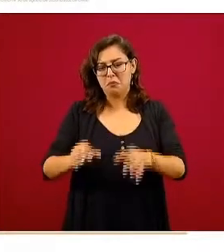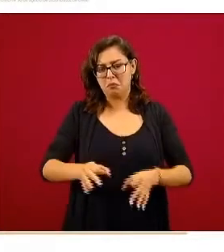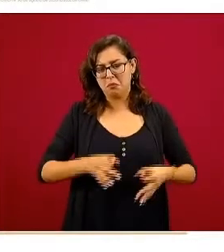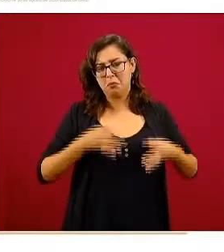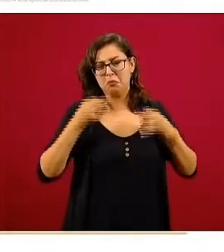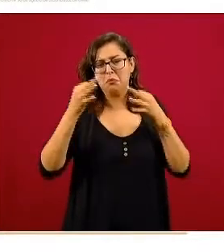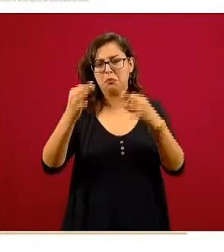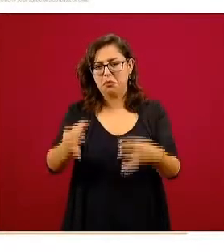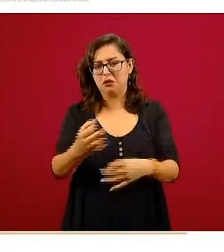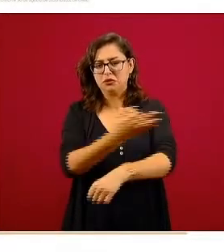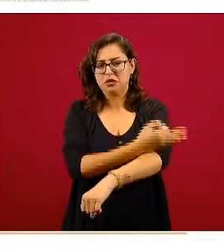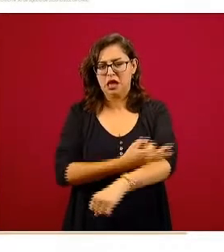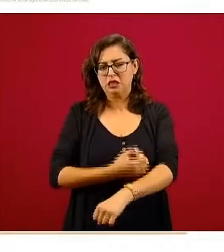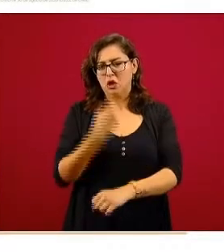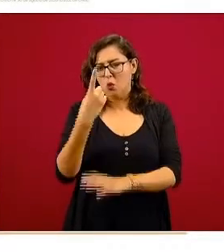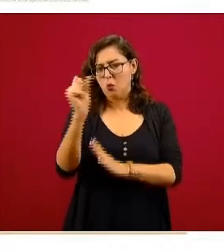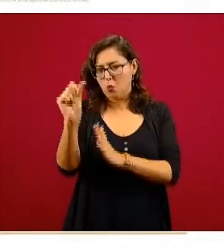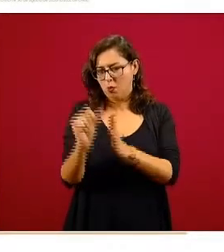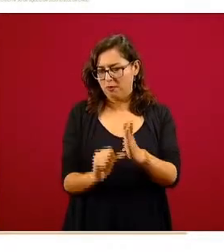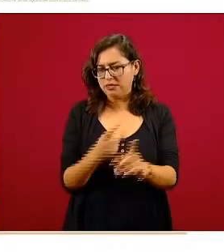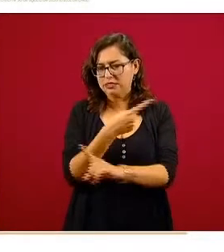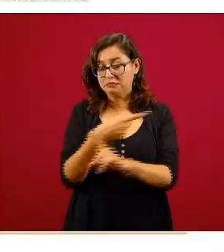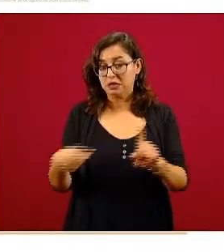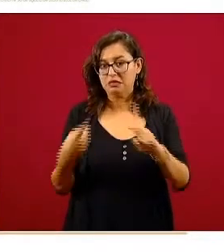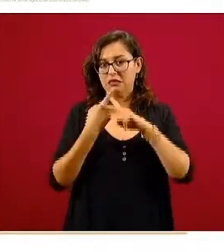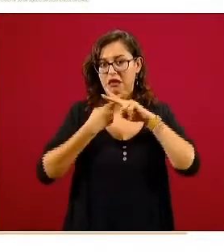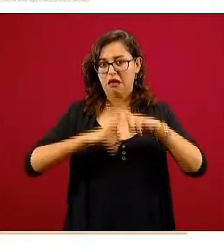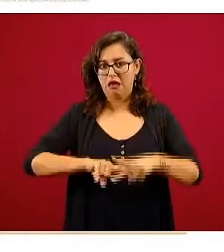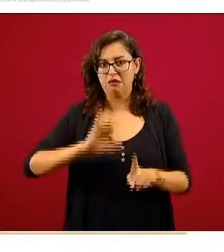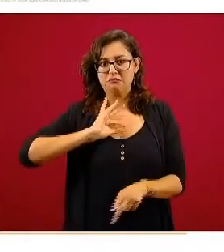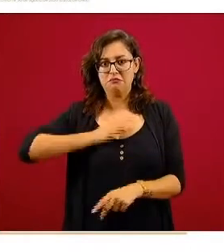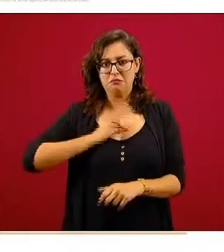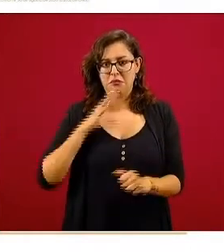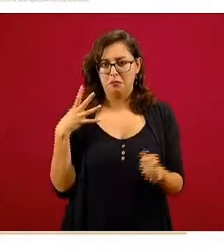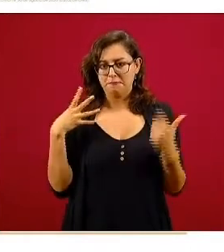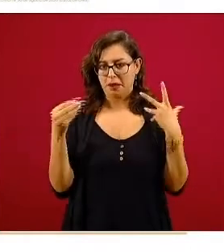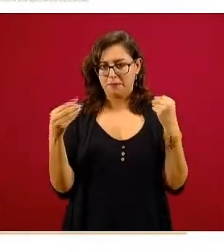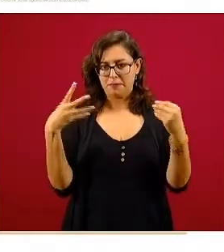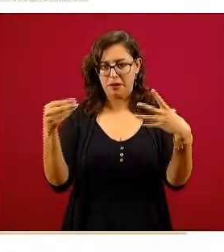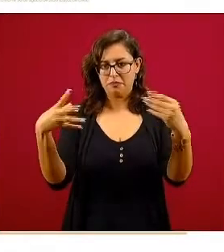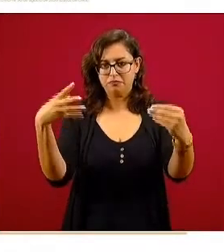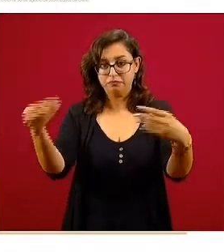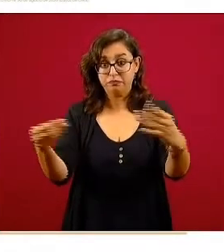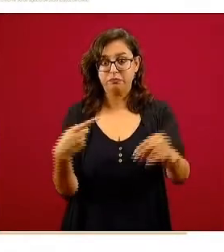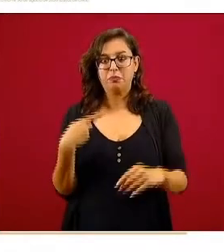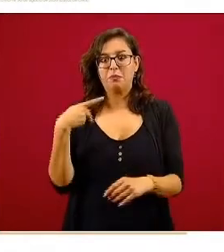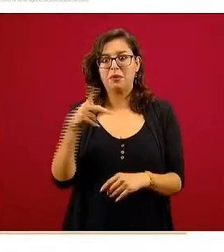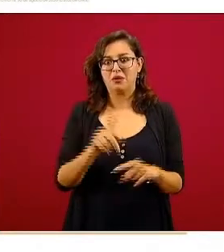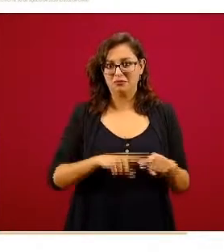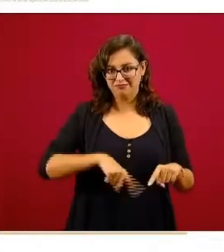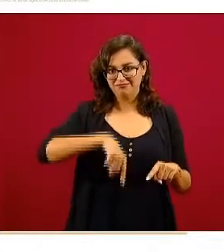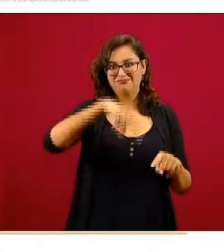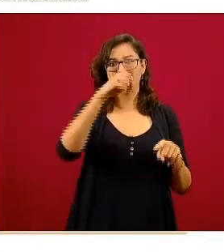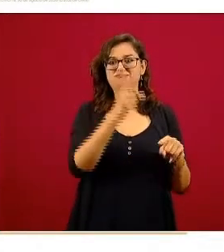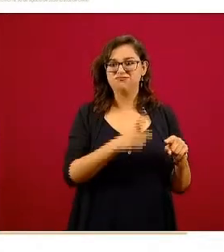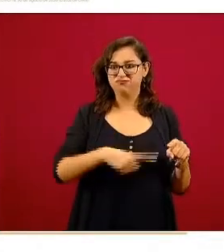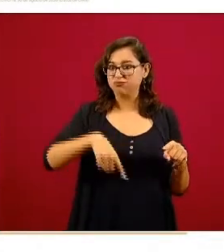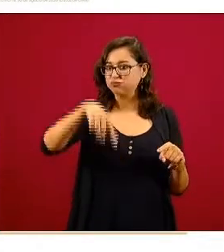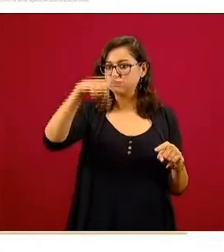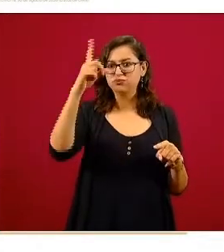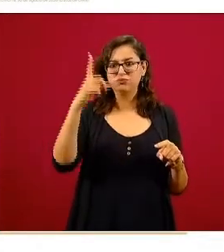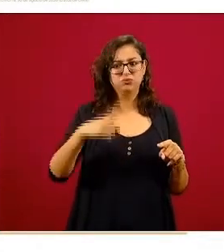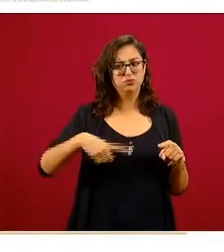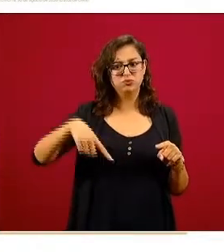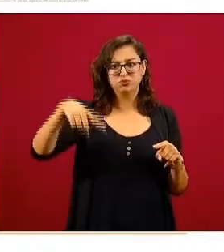otros países, se demoró 1 mes y medio más o menos en iniciar su epidemia. Sin embargo, vean cómo ya en su primer pico,